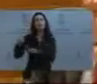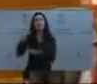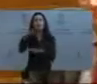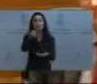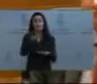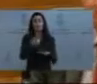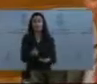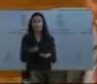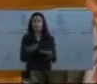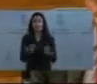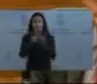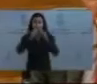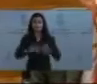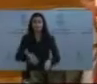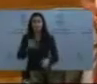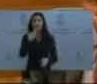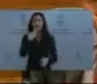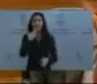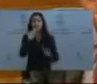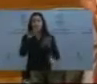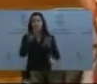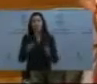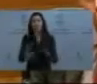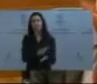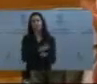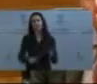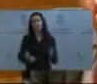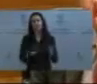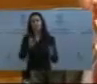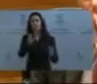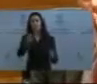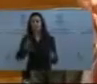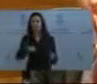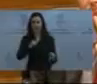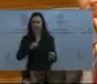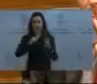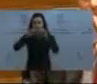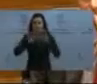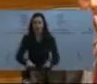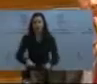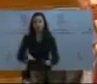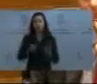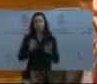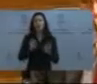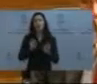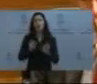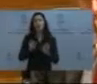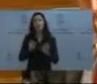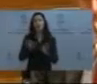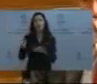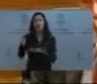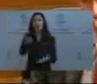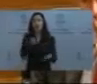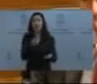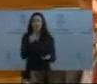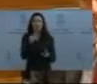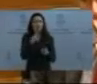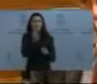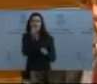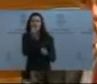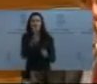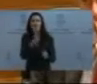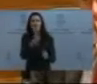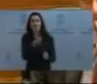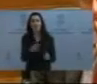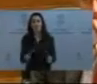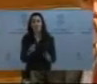estas renuncias han sido las liquidaciones de deuda del ERA. Renunciar a la herencia era y es la manera más fácil de renunciar también a la deuda. De